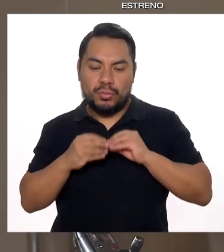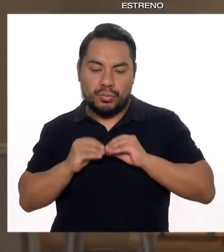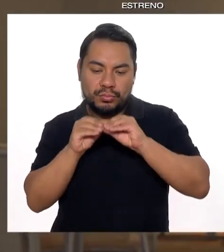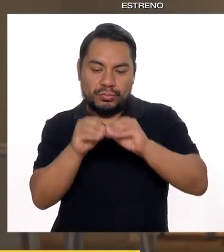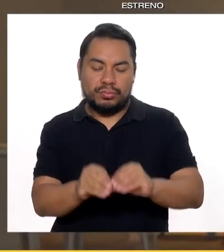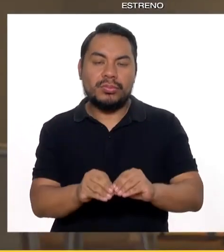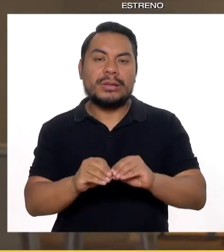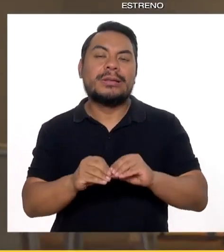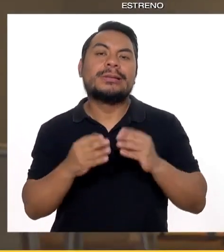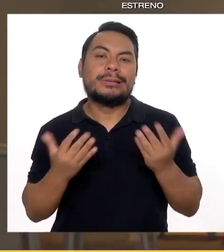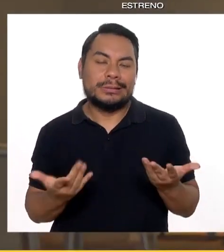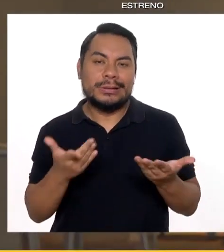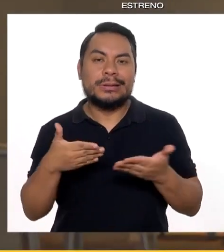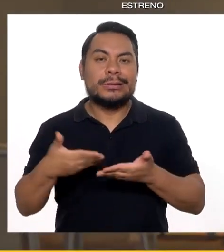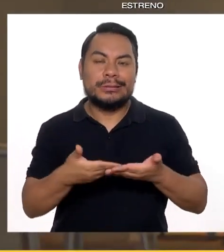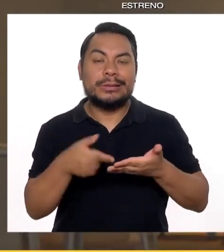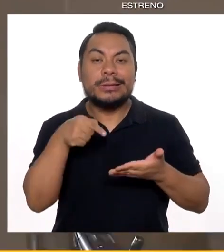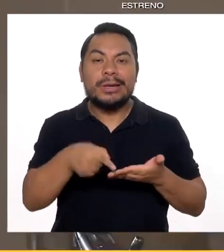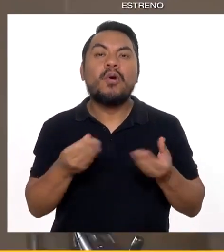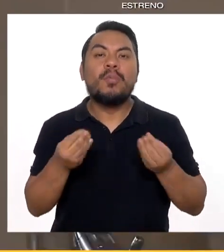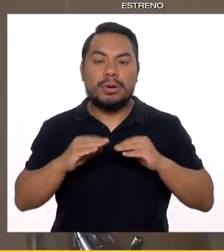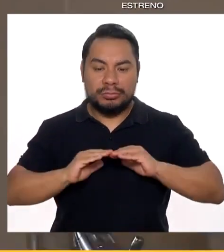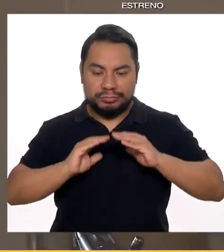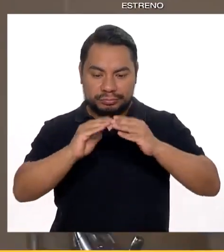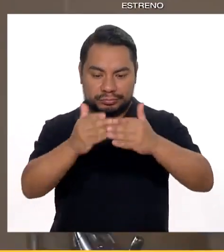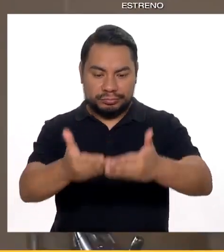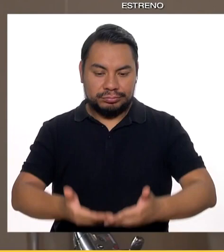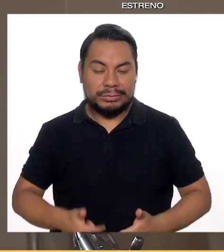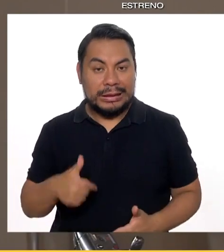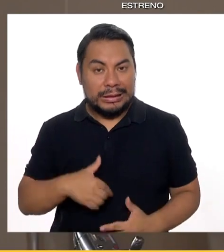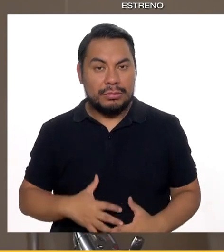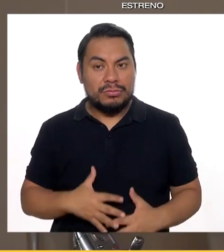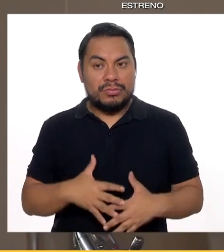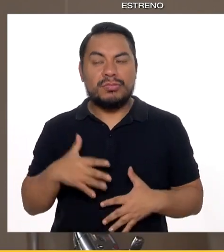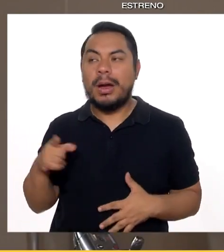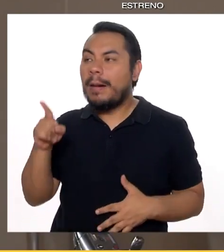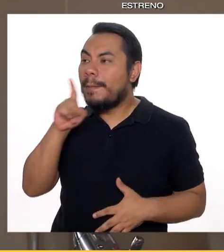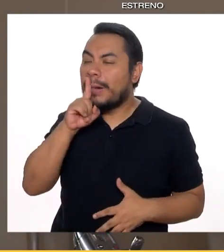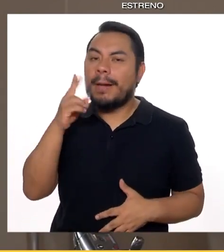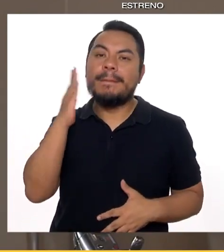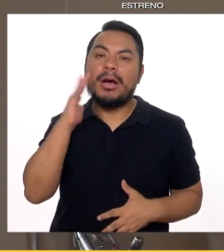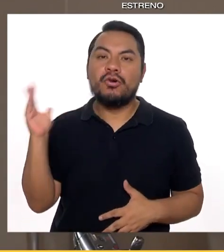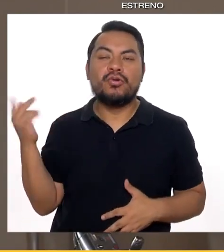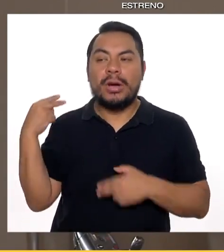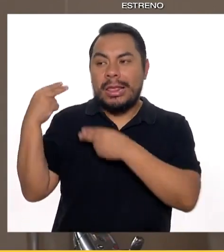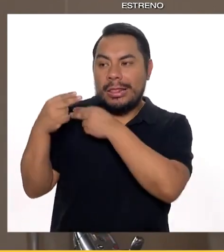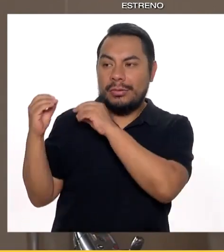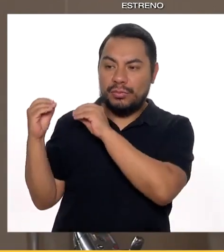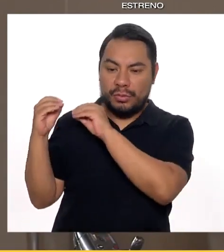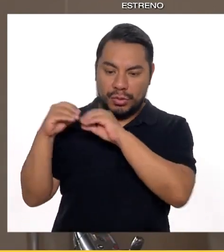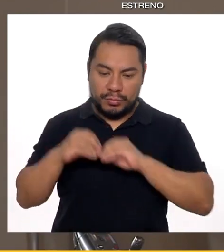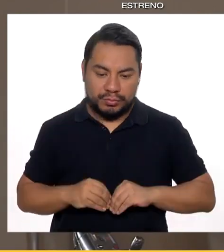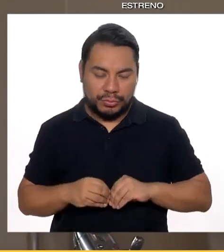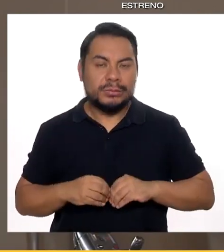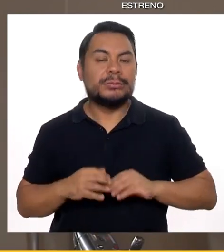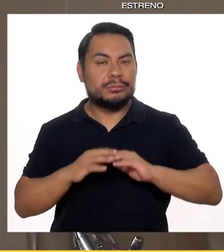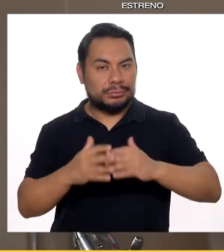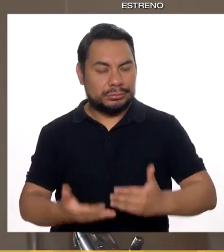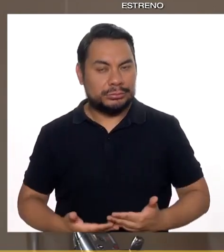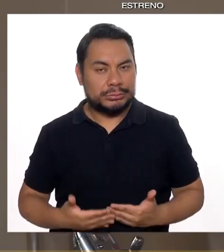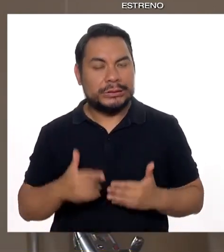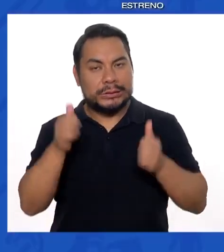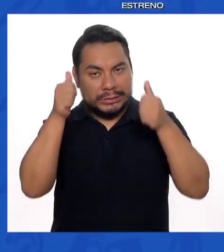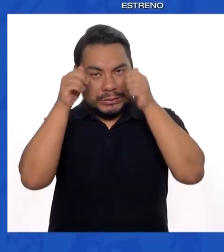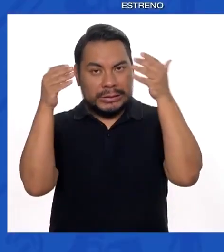niño y que esto se da, por supuesto, durante el proceso de gestación. Hay una afectación, si así se quiere, sobre